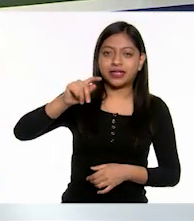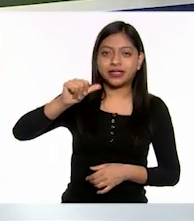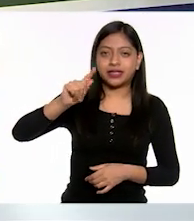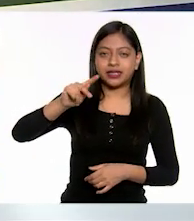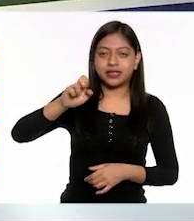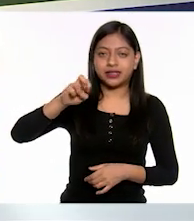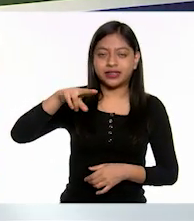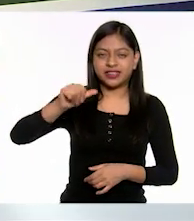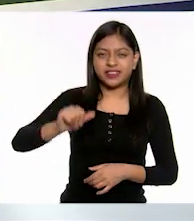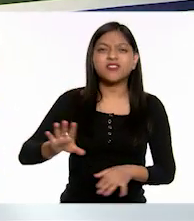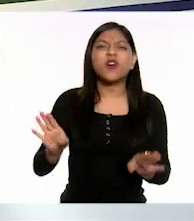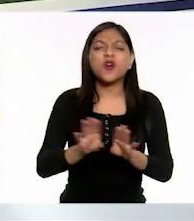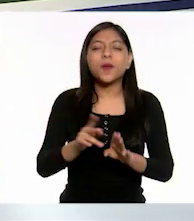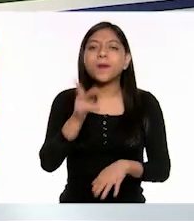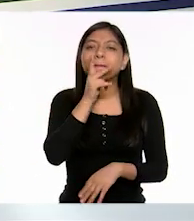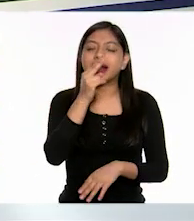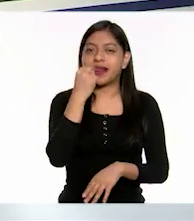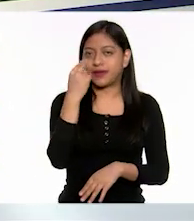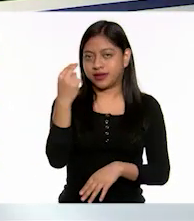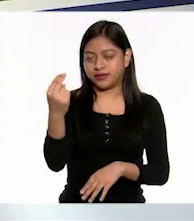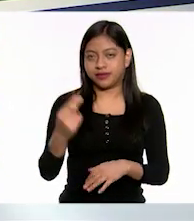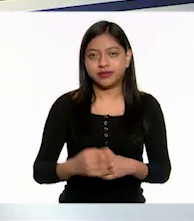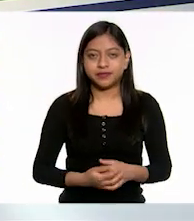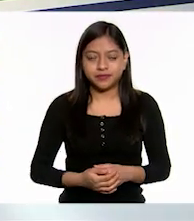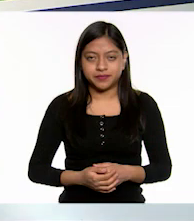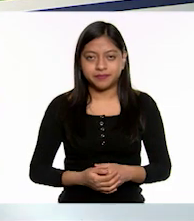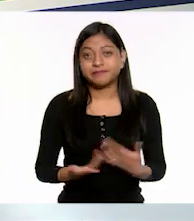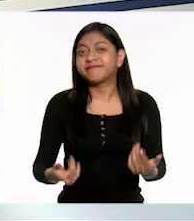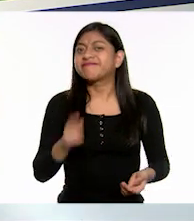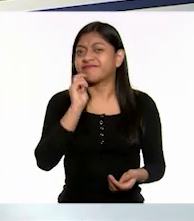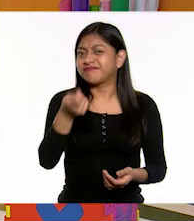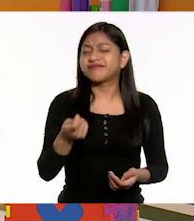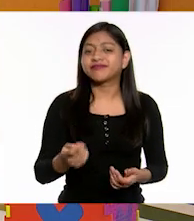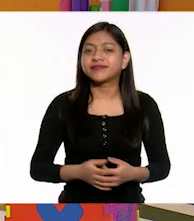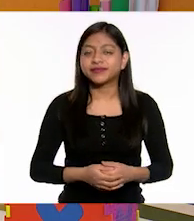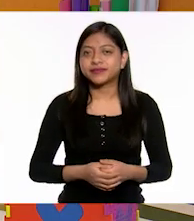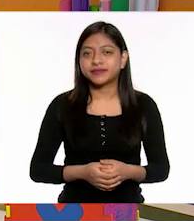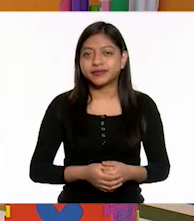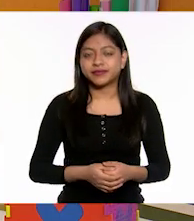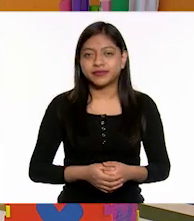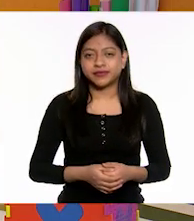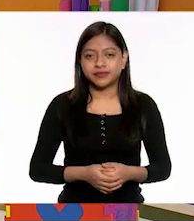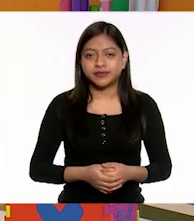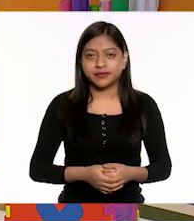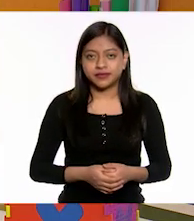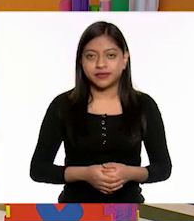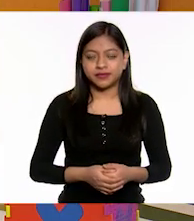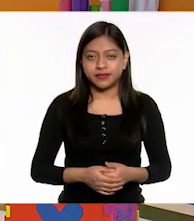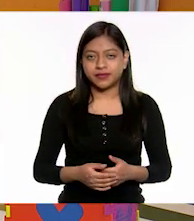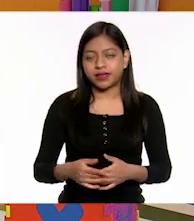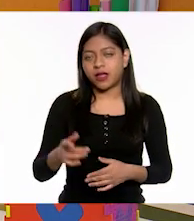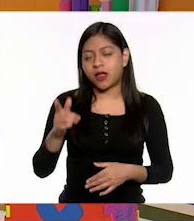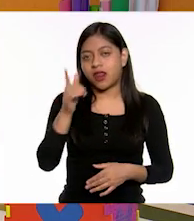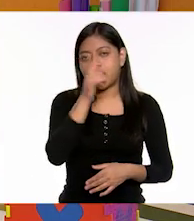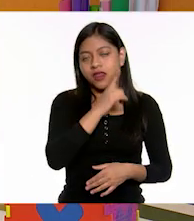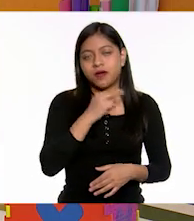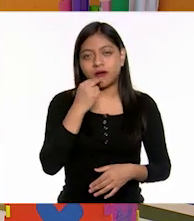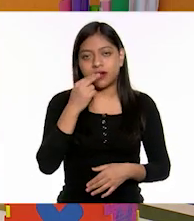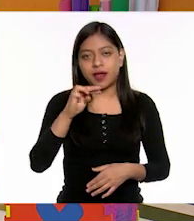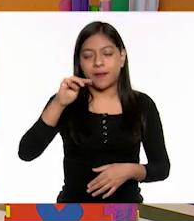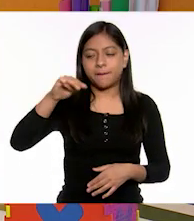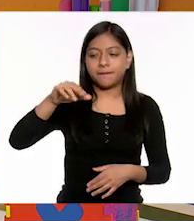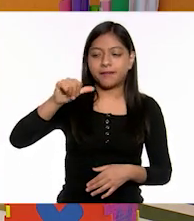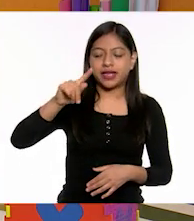origen náhuatl y significa bueno se escribe en agua mate tema y